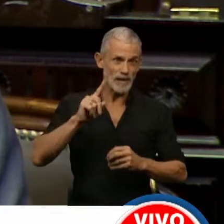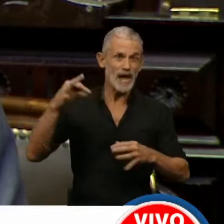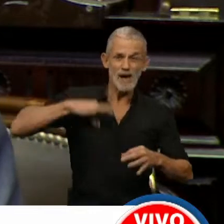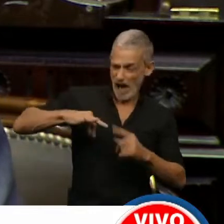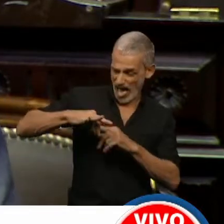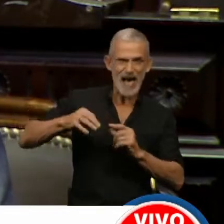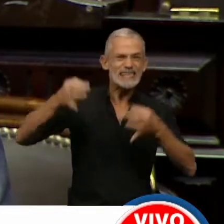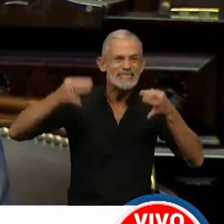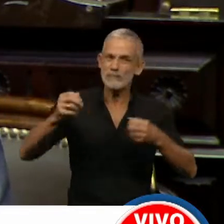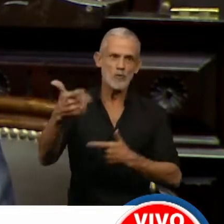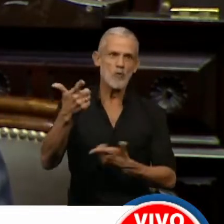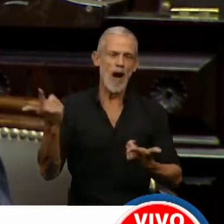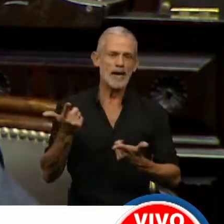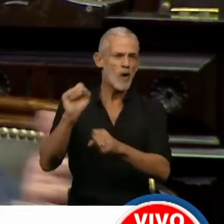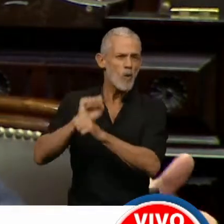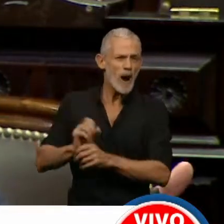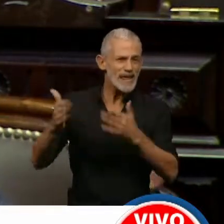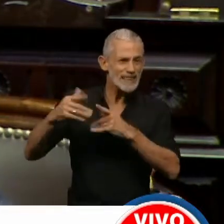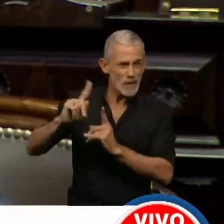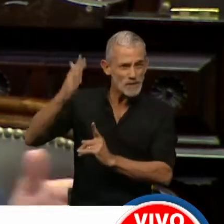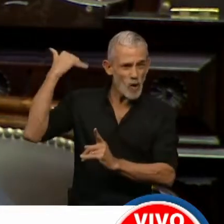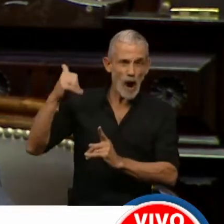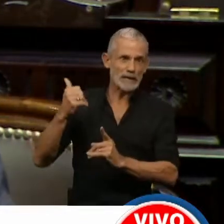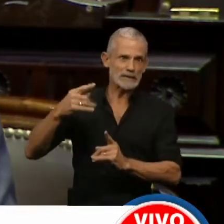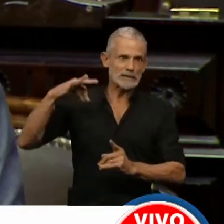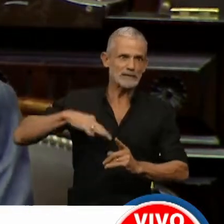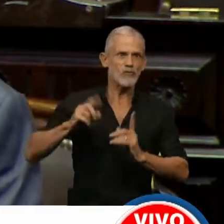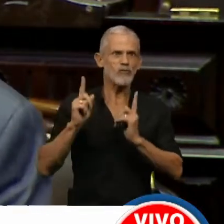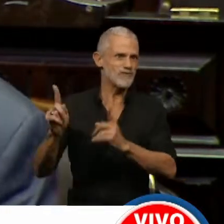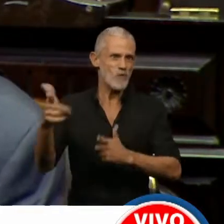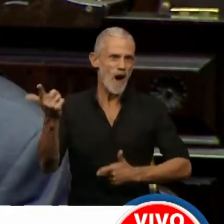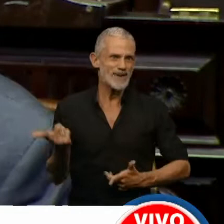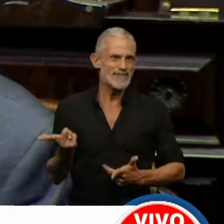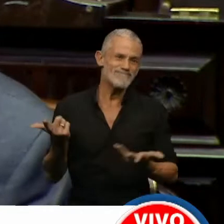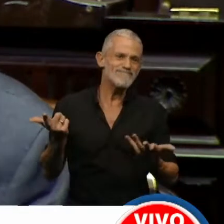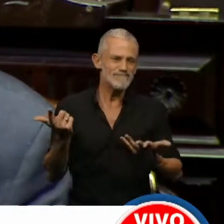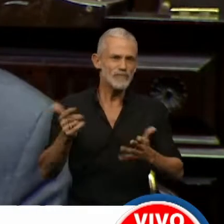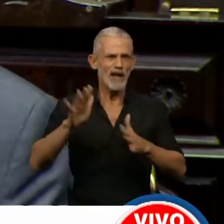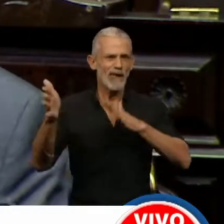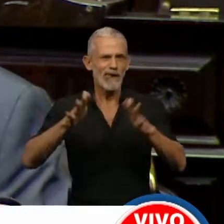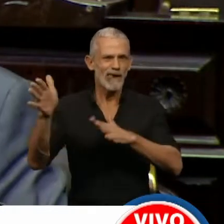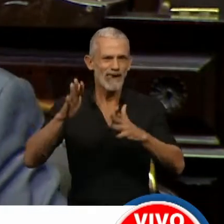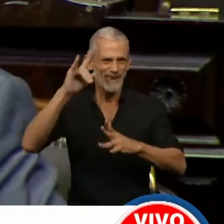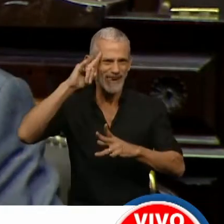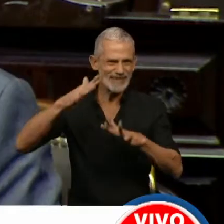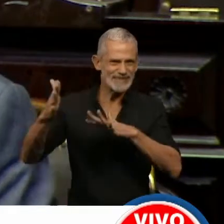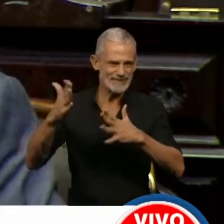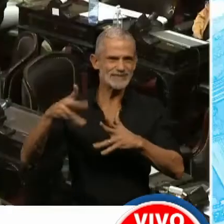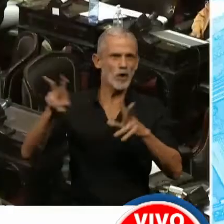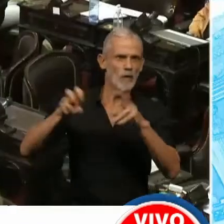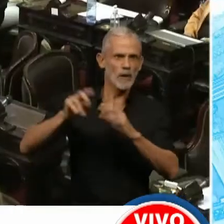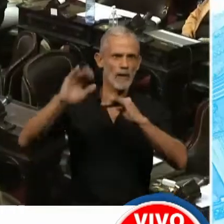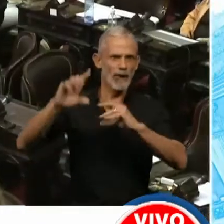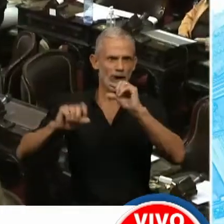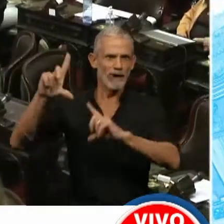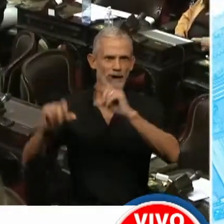que sufrieron la cuarentena como nadie, porque obviamente no tienen ingresos estables. Así que me parece que es momento de recapacitar y darles